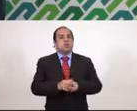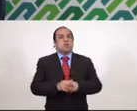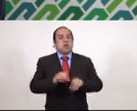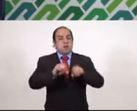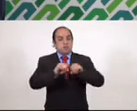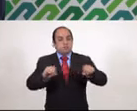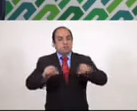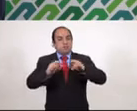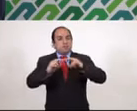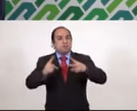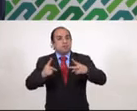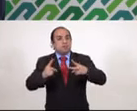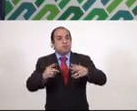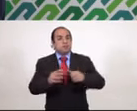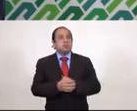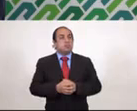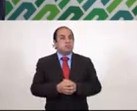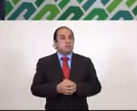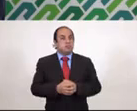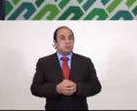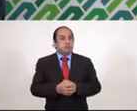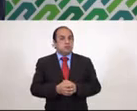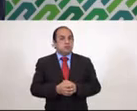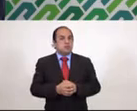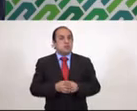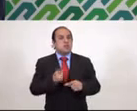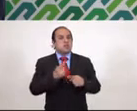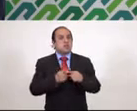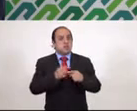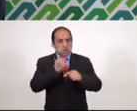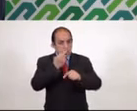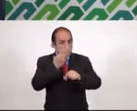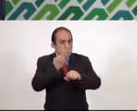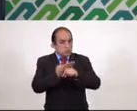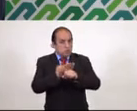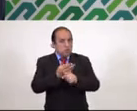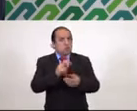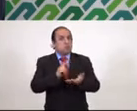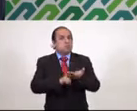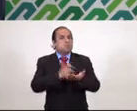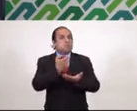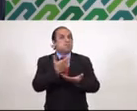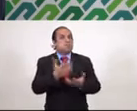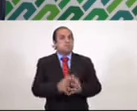la fuga no pudo ser controlada? ¿Quién asume, por favor, los costos, doctor?